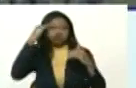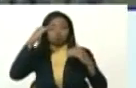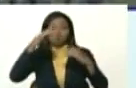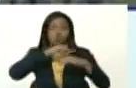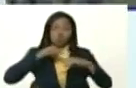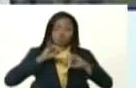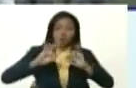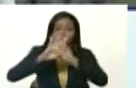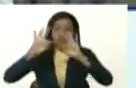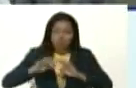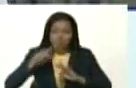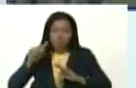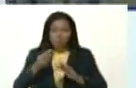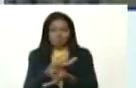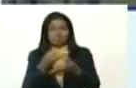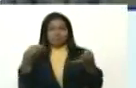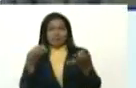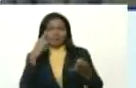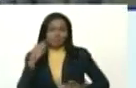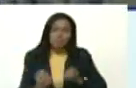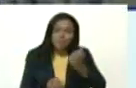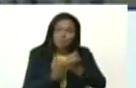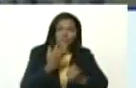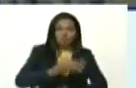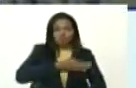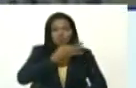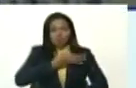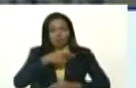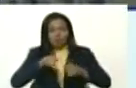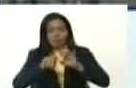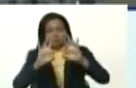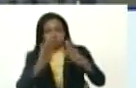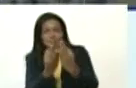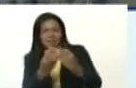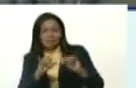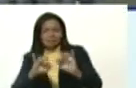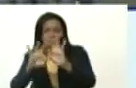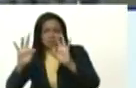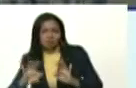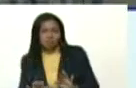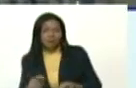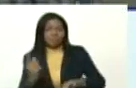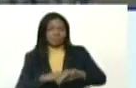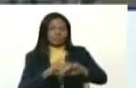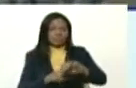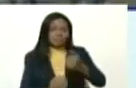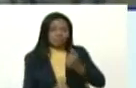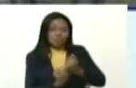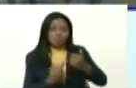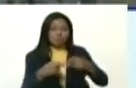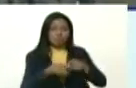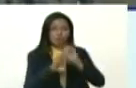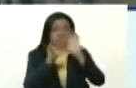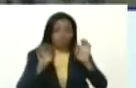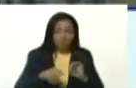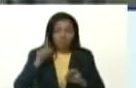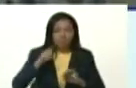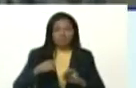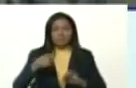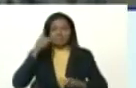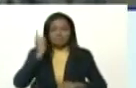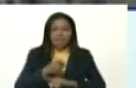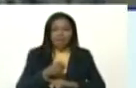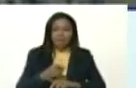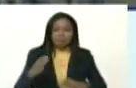como un tremendo respaldo social de la familia en el tiempo de estabilidad económica que vamos a